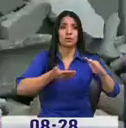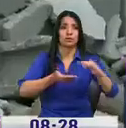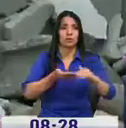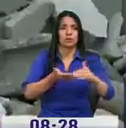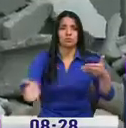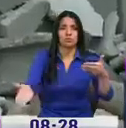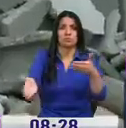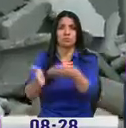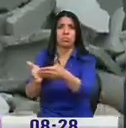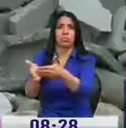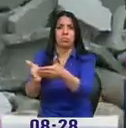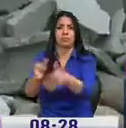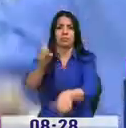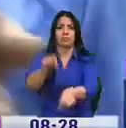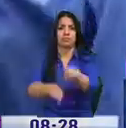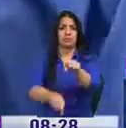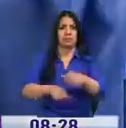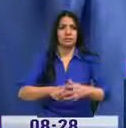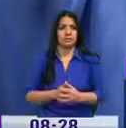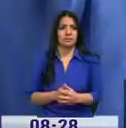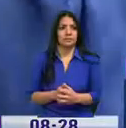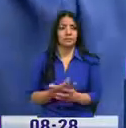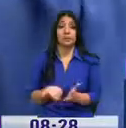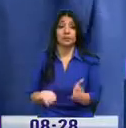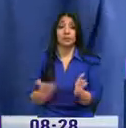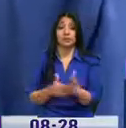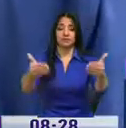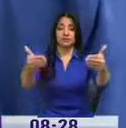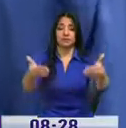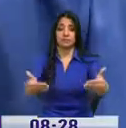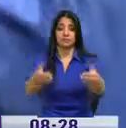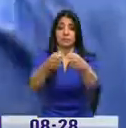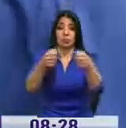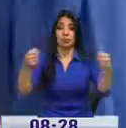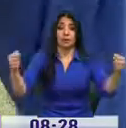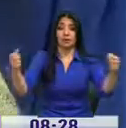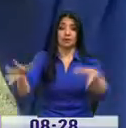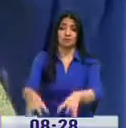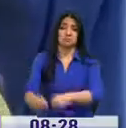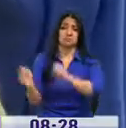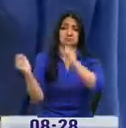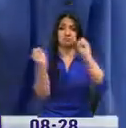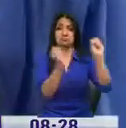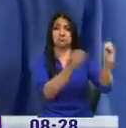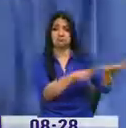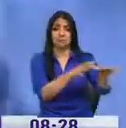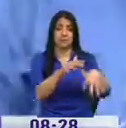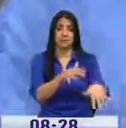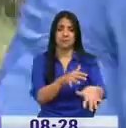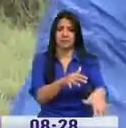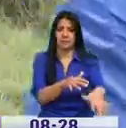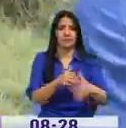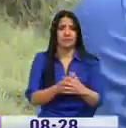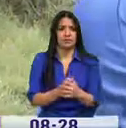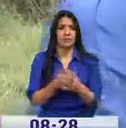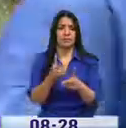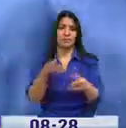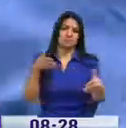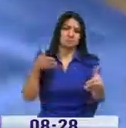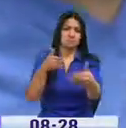causando daños a esta propiedad. Nuevamente fue el cerco, le sacaron la puerta de madera, la botaron al otro lado en la quebrada, lo tumbaron,